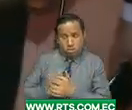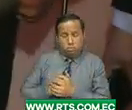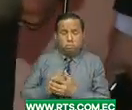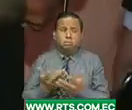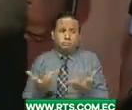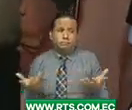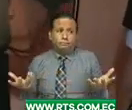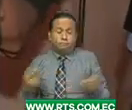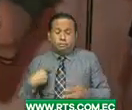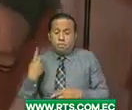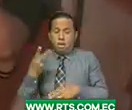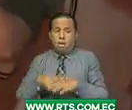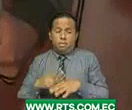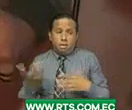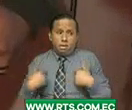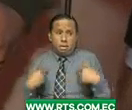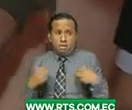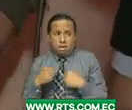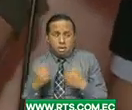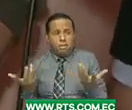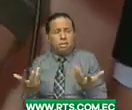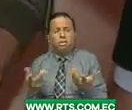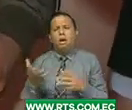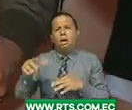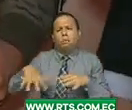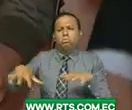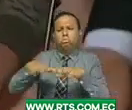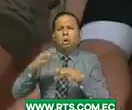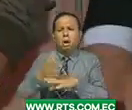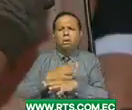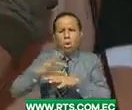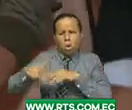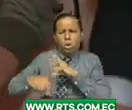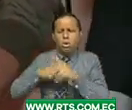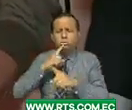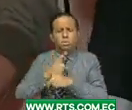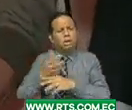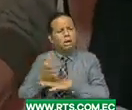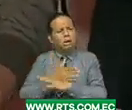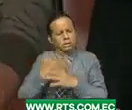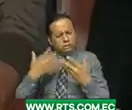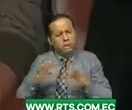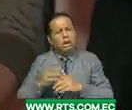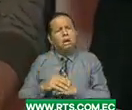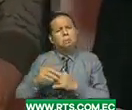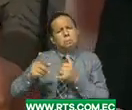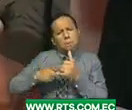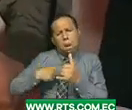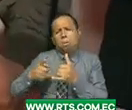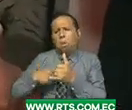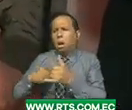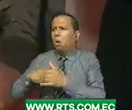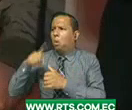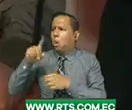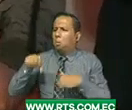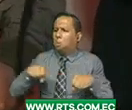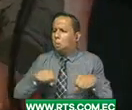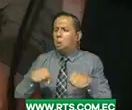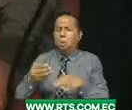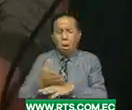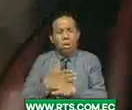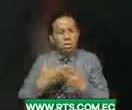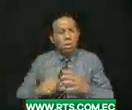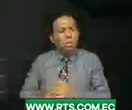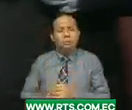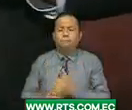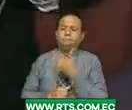claro. Siempre han sucedido varios robos aquí en este sector. Se han llevado teléfonos, hasta una moto se han llevado.